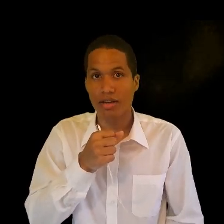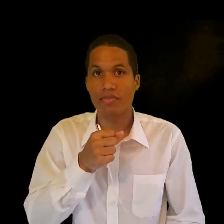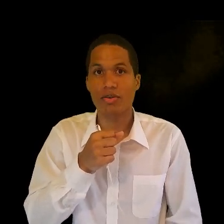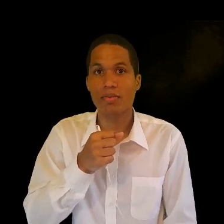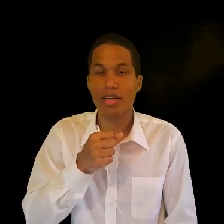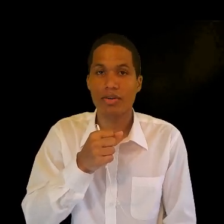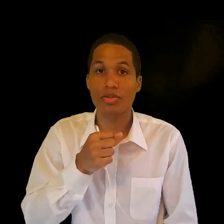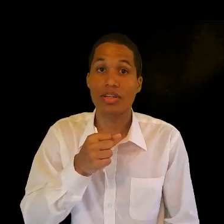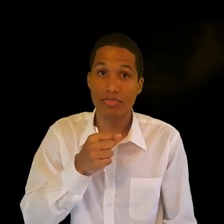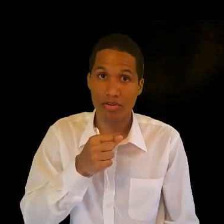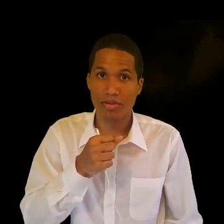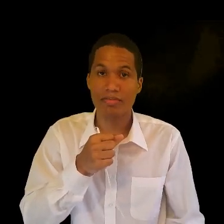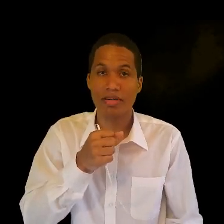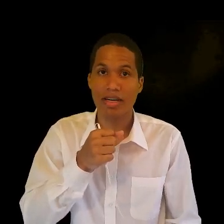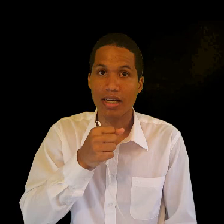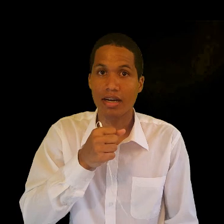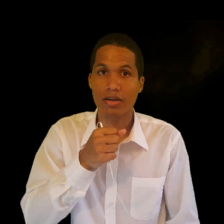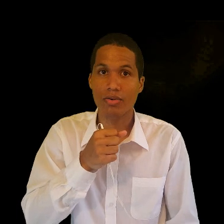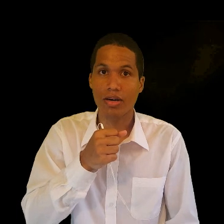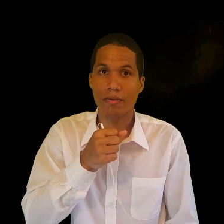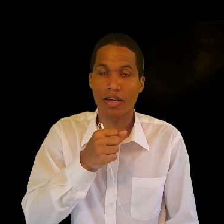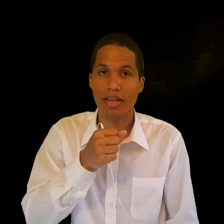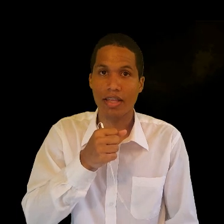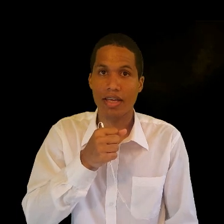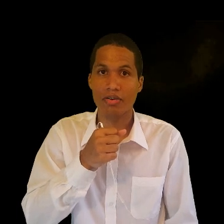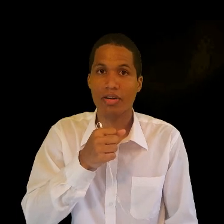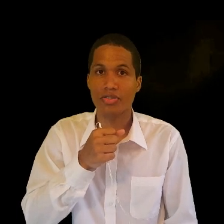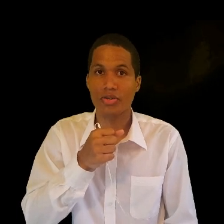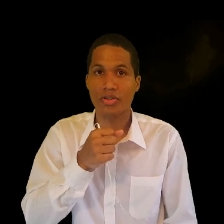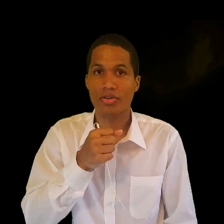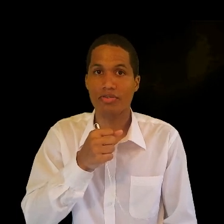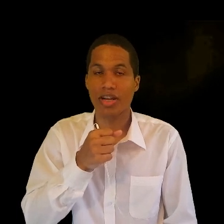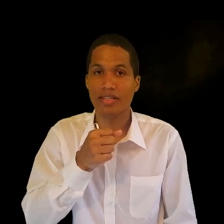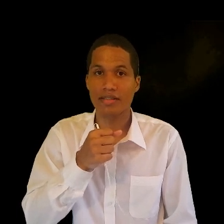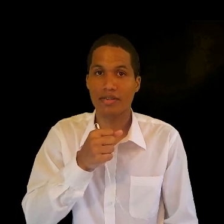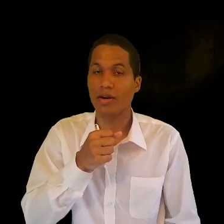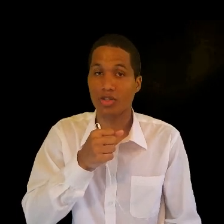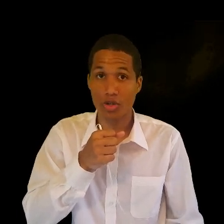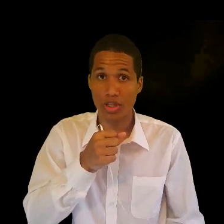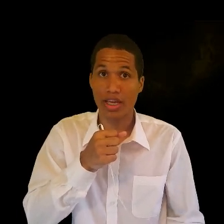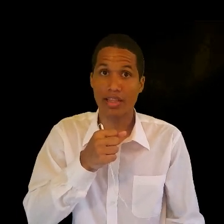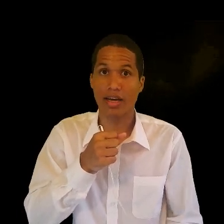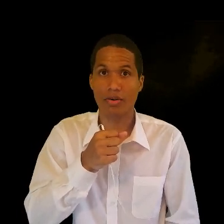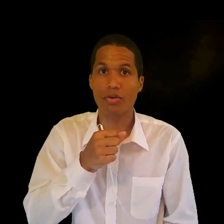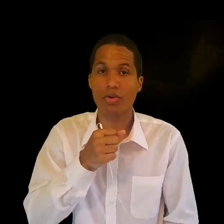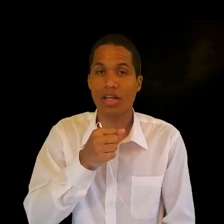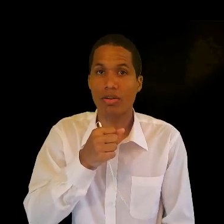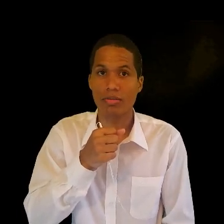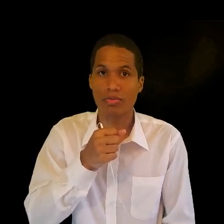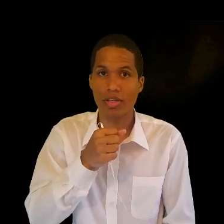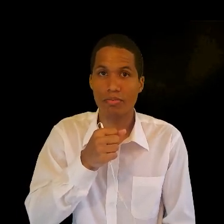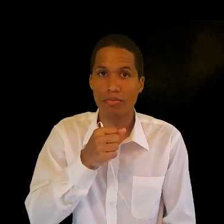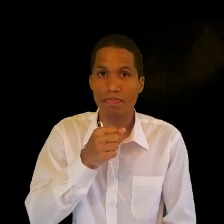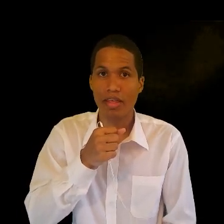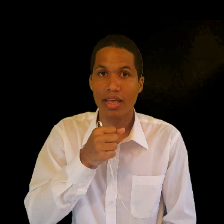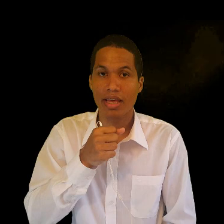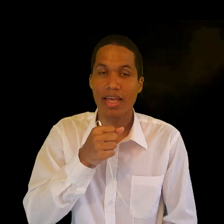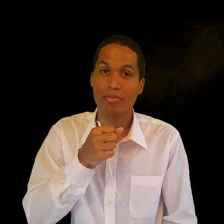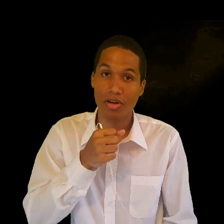fue otras formas para hablar de oraciones o frases o acciones que están ocurriendo al